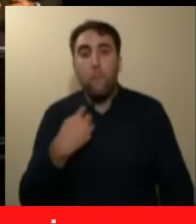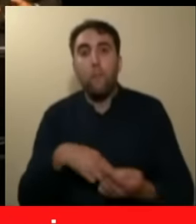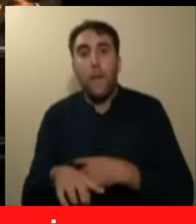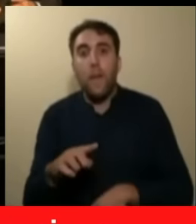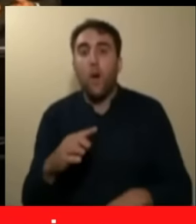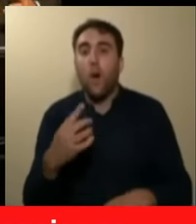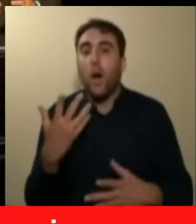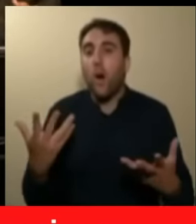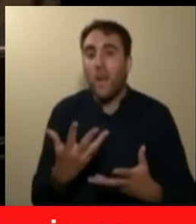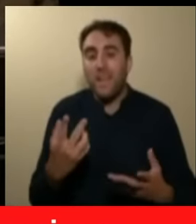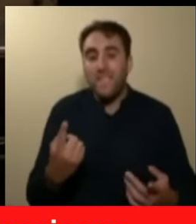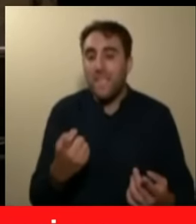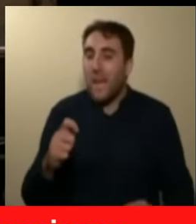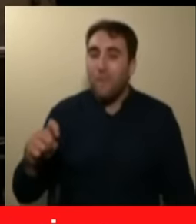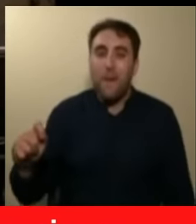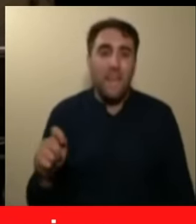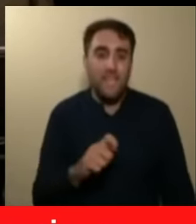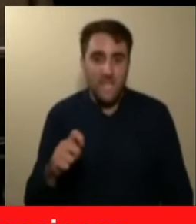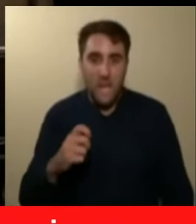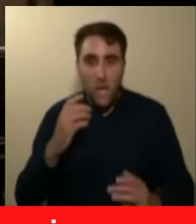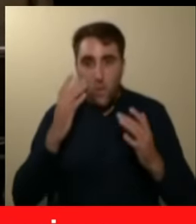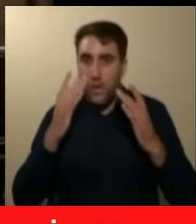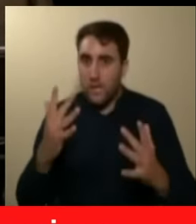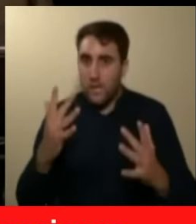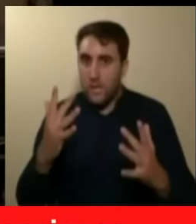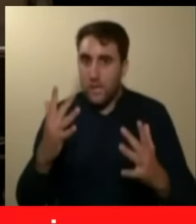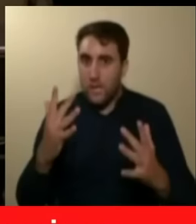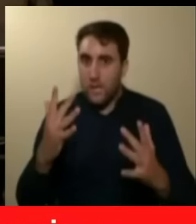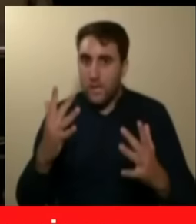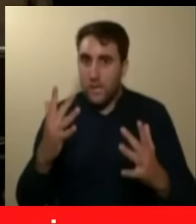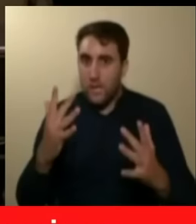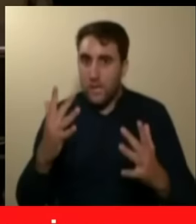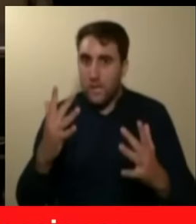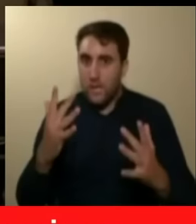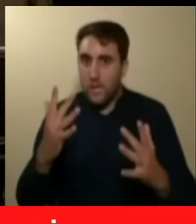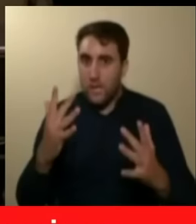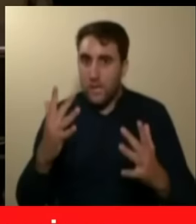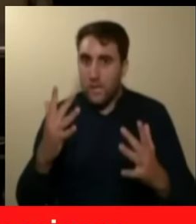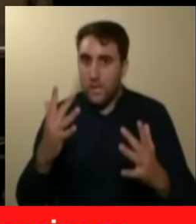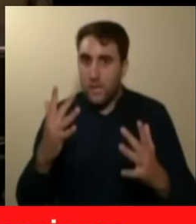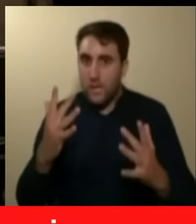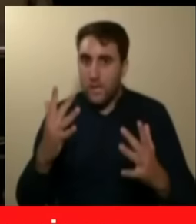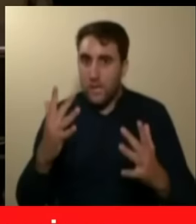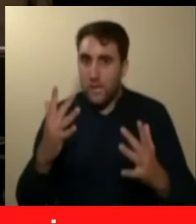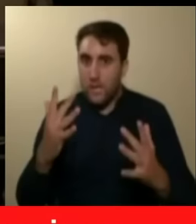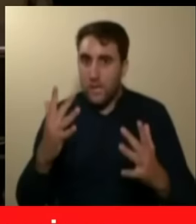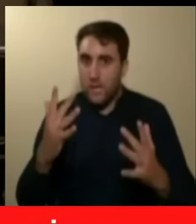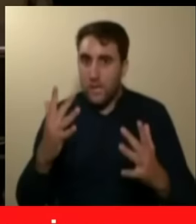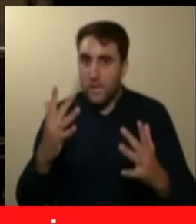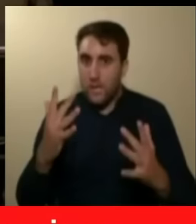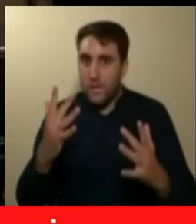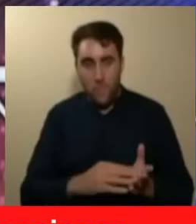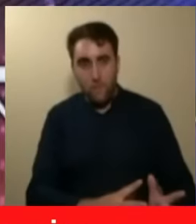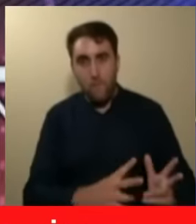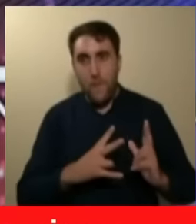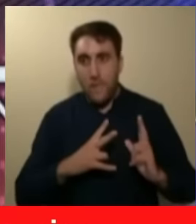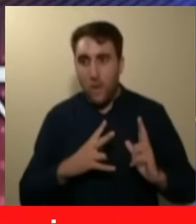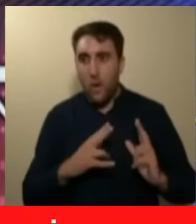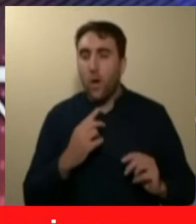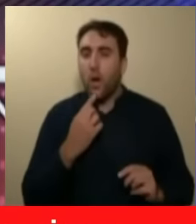de emergencia educativa que hoy estamos atravesando. El senador Vergara ha reiterado en dos momentos de su intervención,